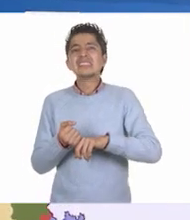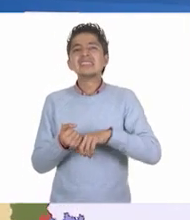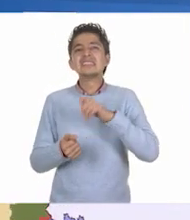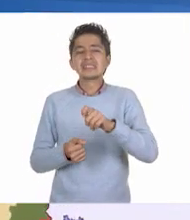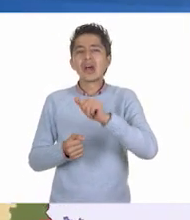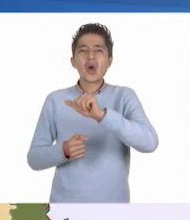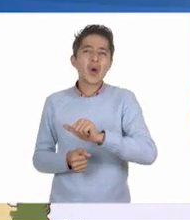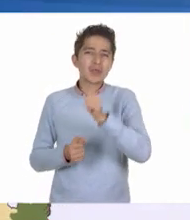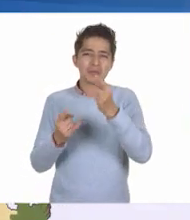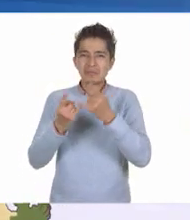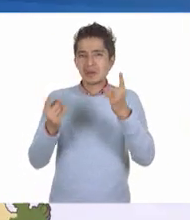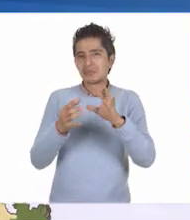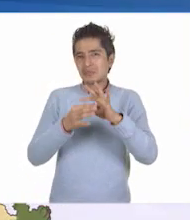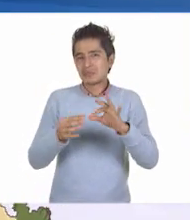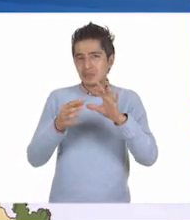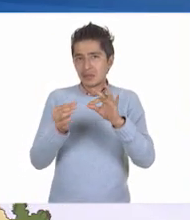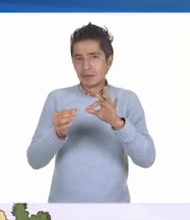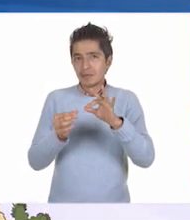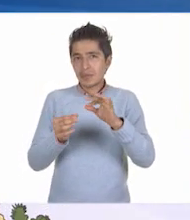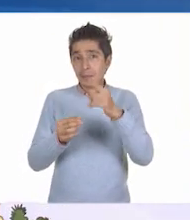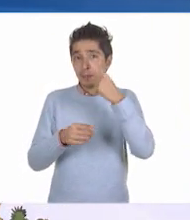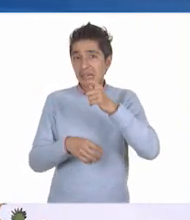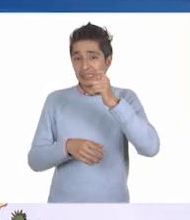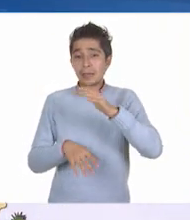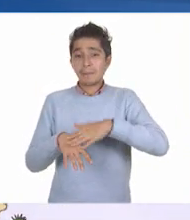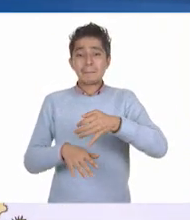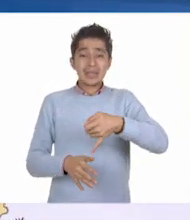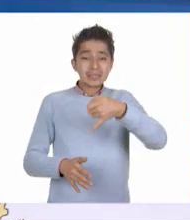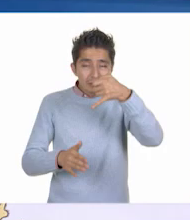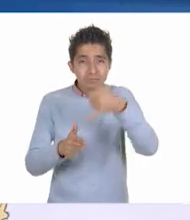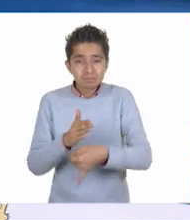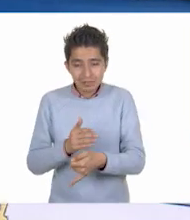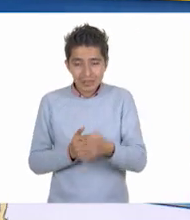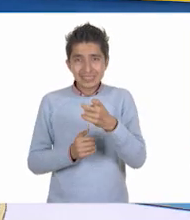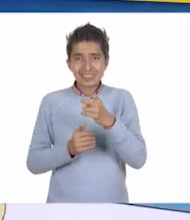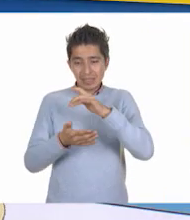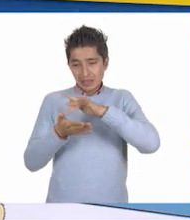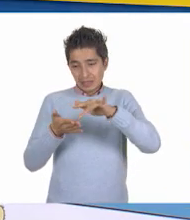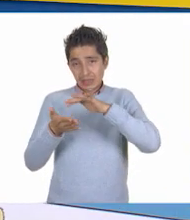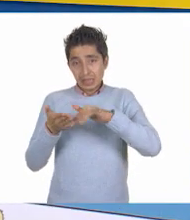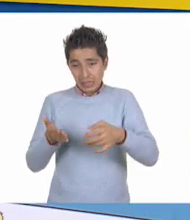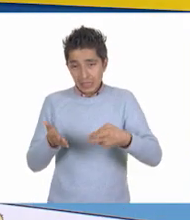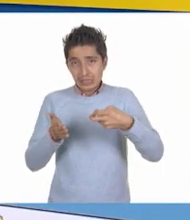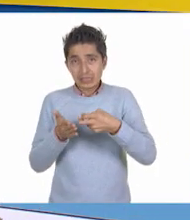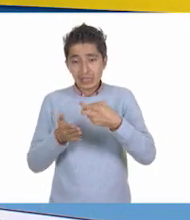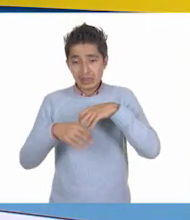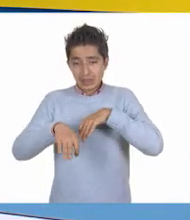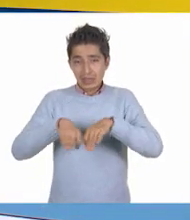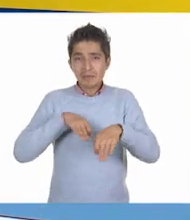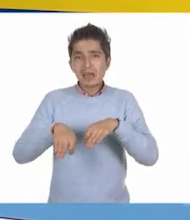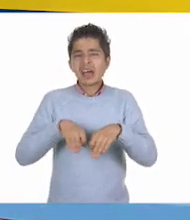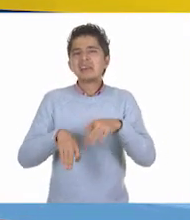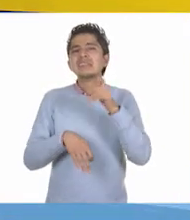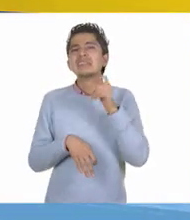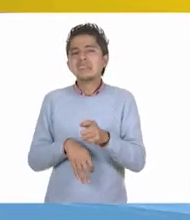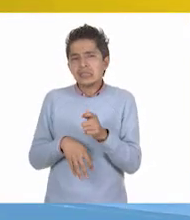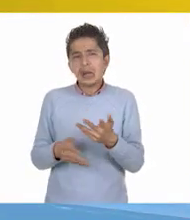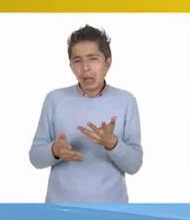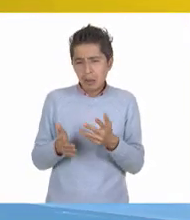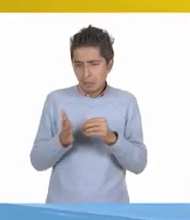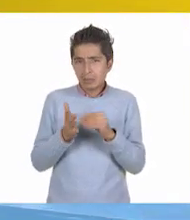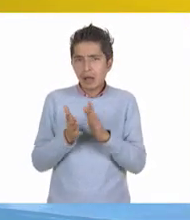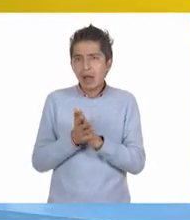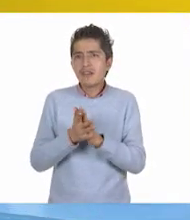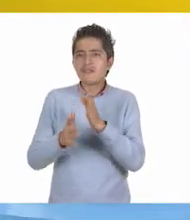otros relatos, y para profundizar más sobre este tipo de textos, a partir del trabajo con fragmentos,